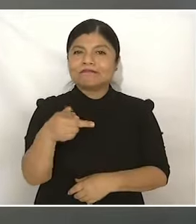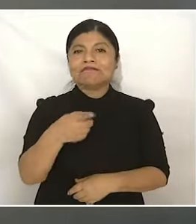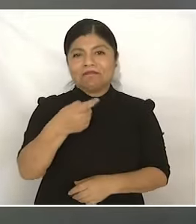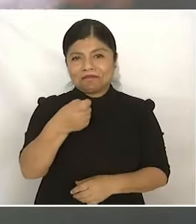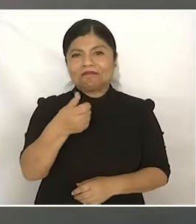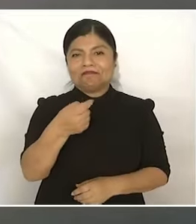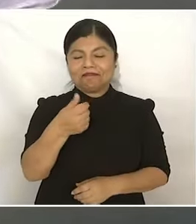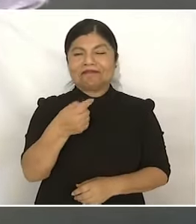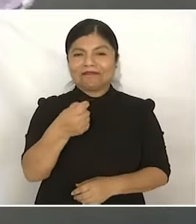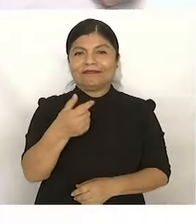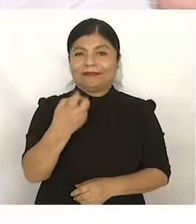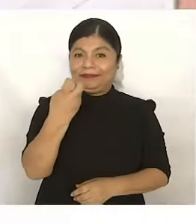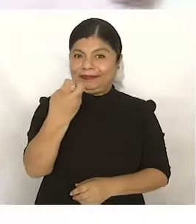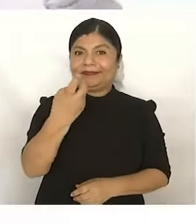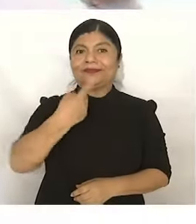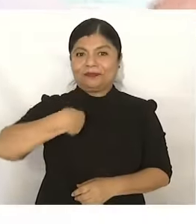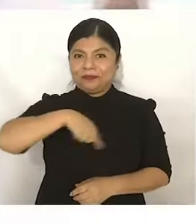Acaba de dar a conocer